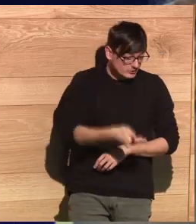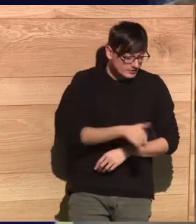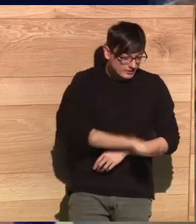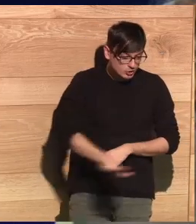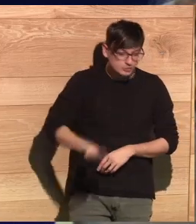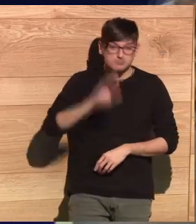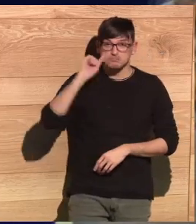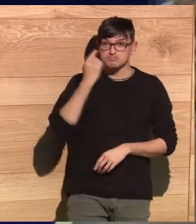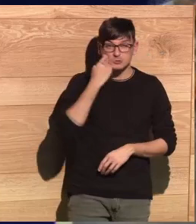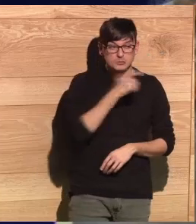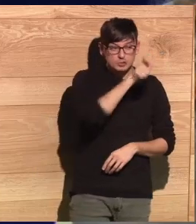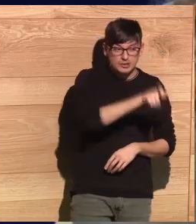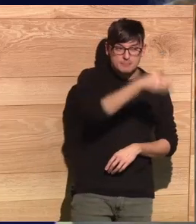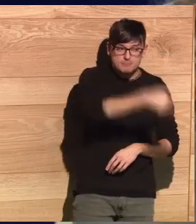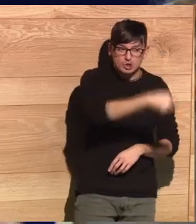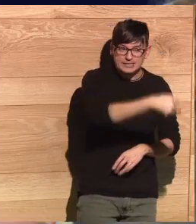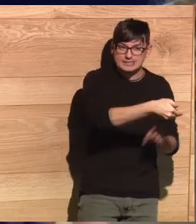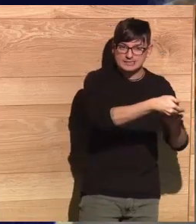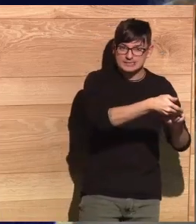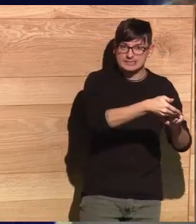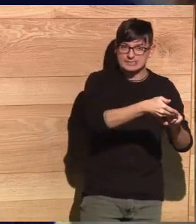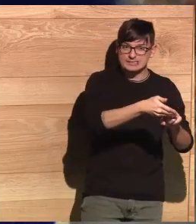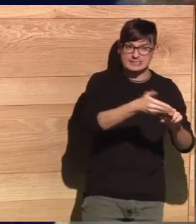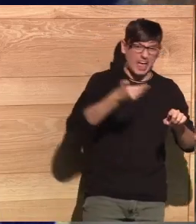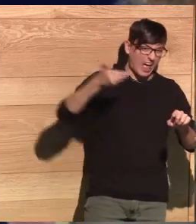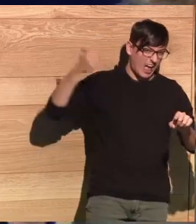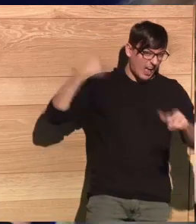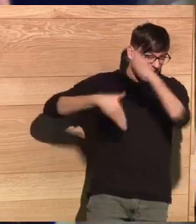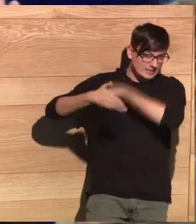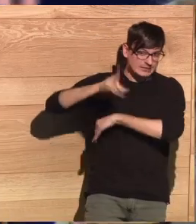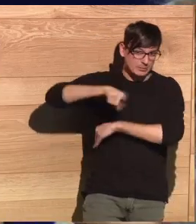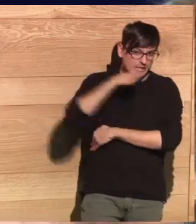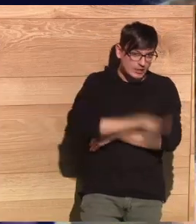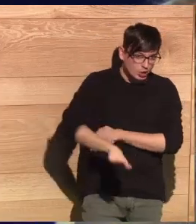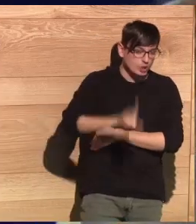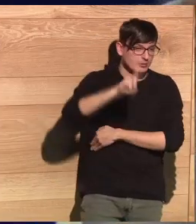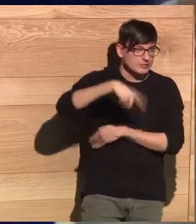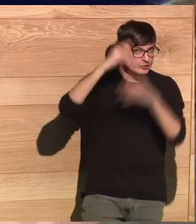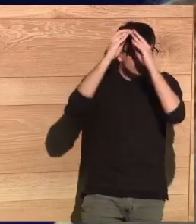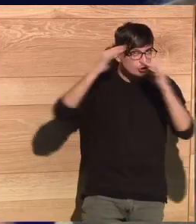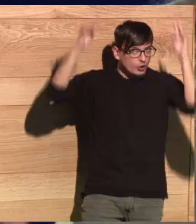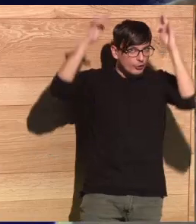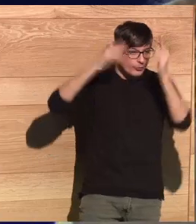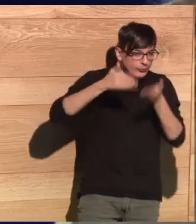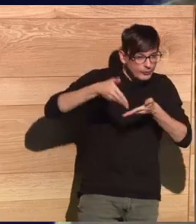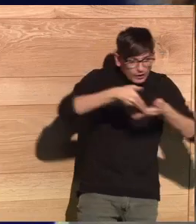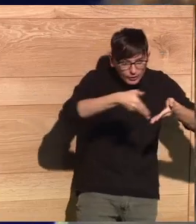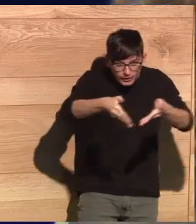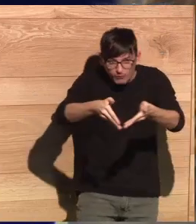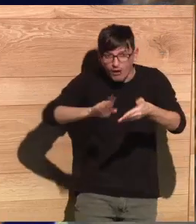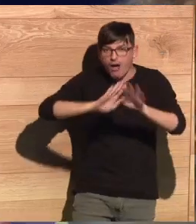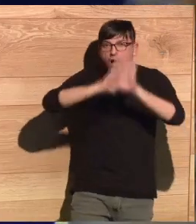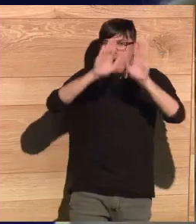que alguien que es importante también fue niño y que además soñó con un recorrido, pero después tuvo que